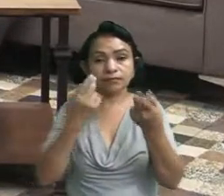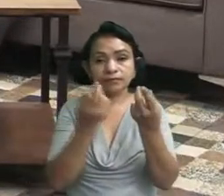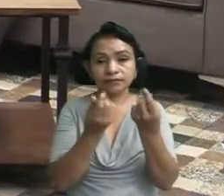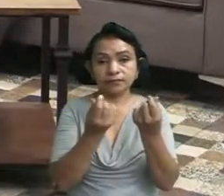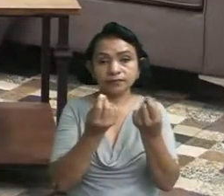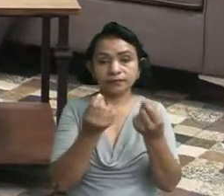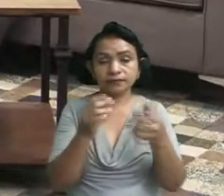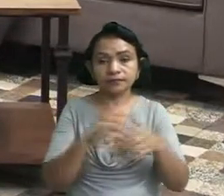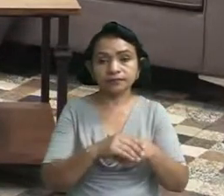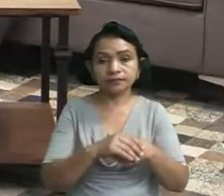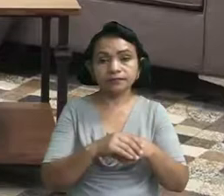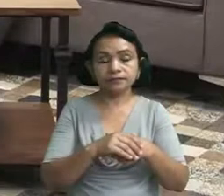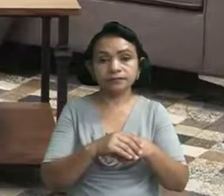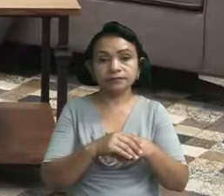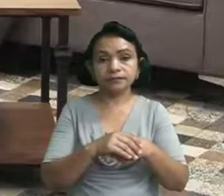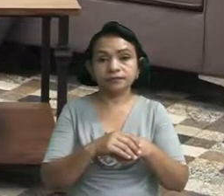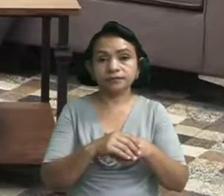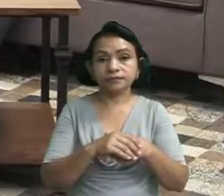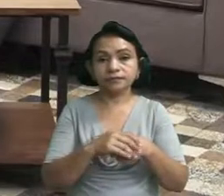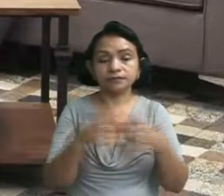¿verdad? Y hay,